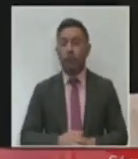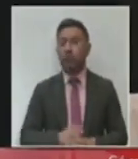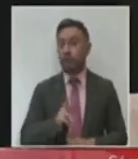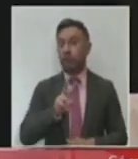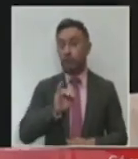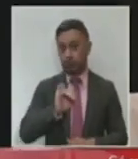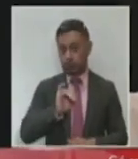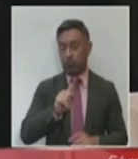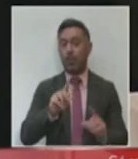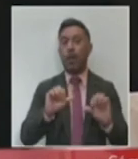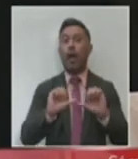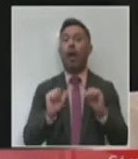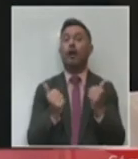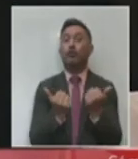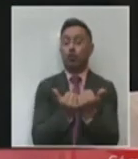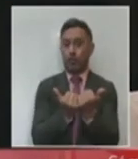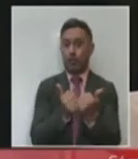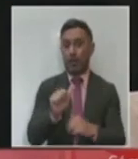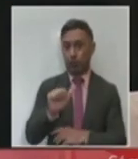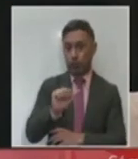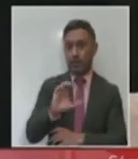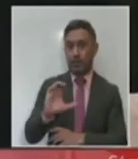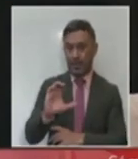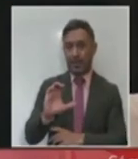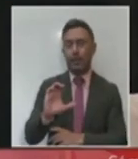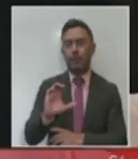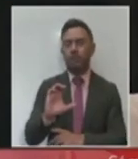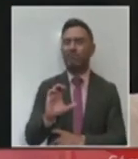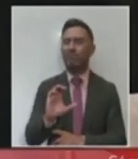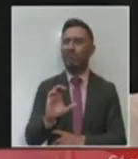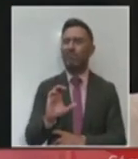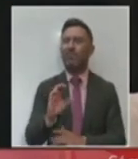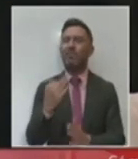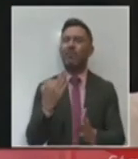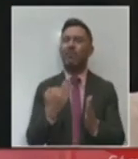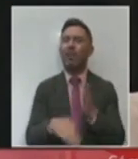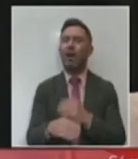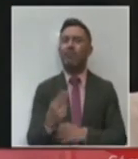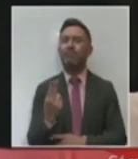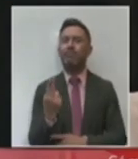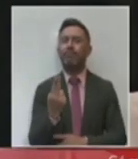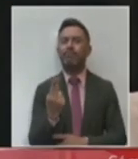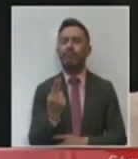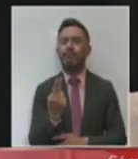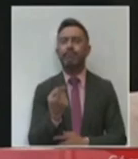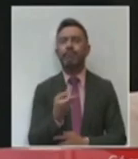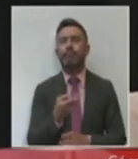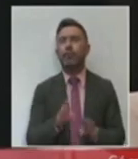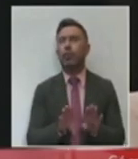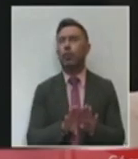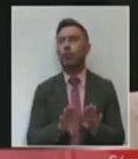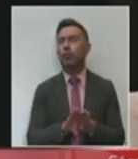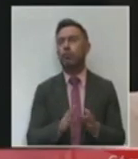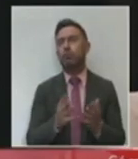sociedad civil se necesitan este tipo de, yo diría,